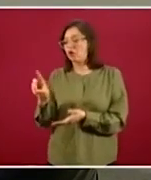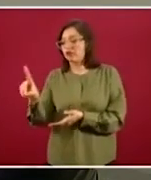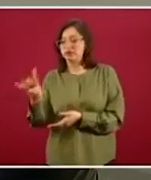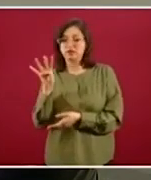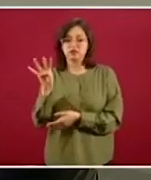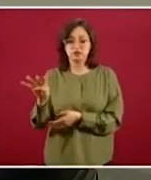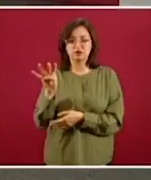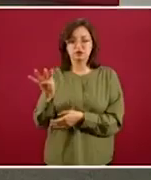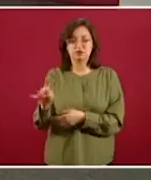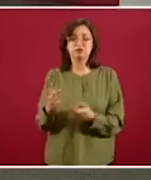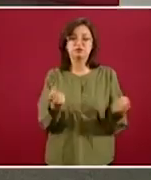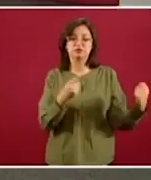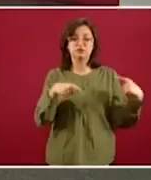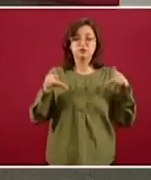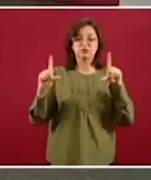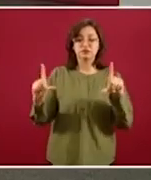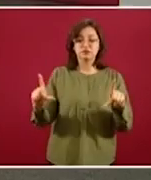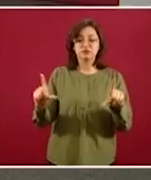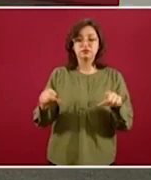COVID-19. La siguiente.